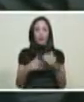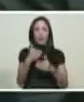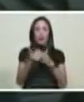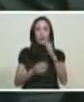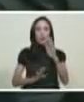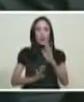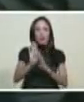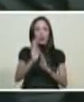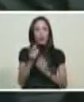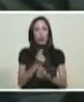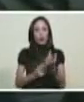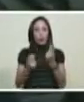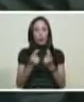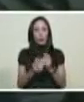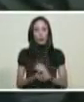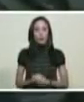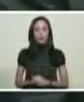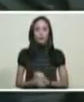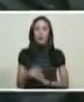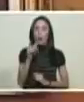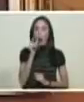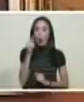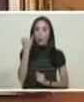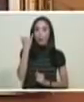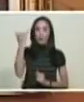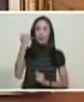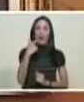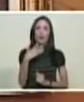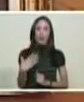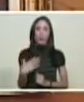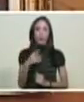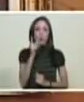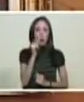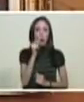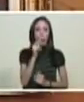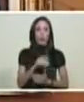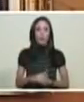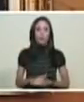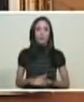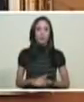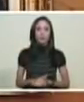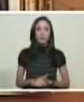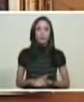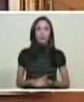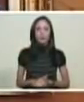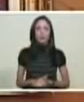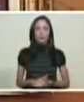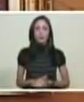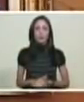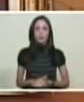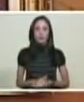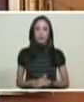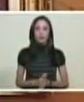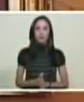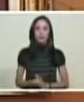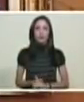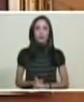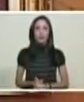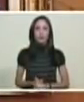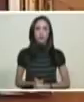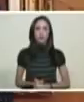que este genio Albert Einstein nos fuera anunciando quiero